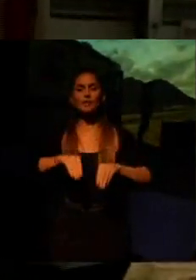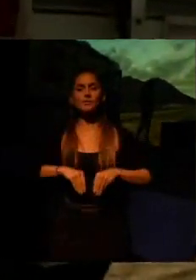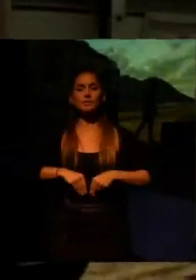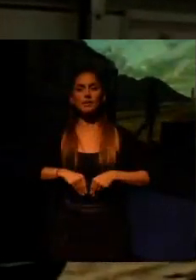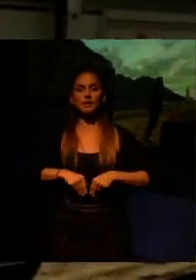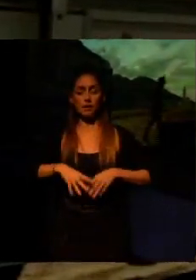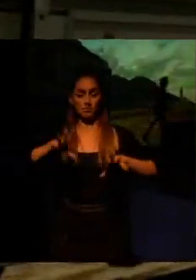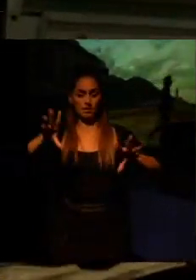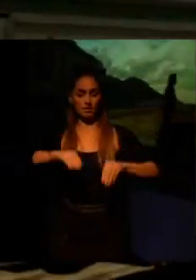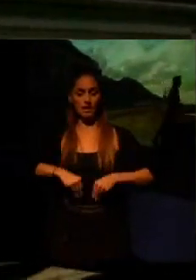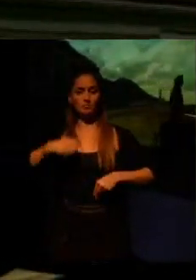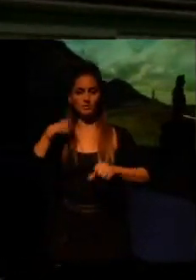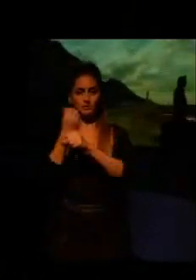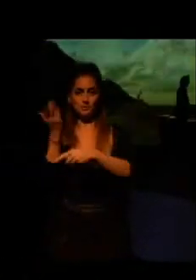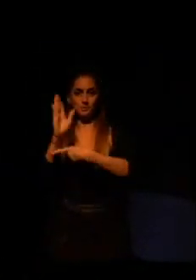esta oferta de trabajo.